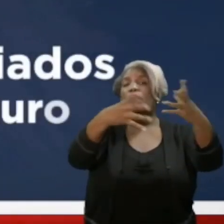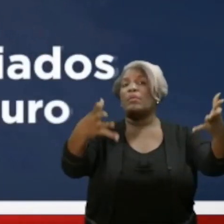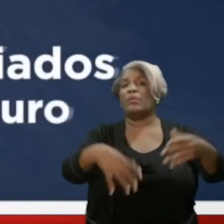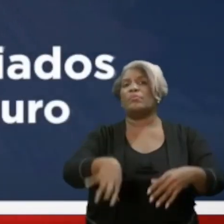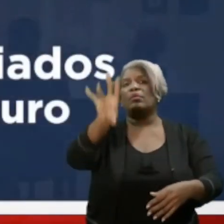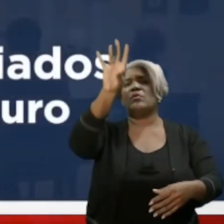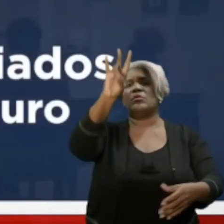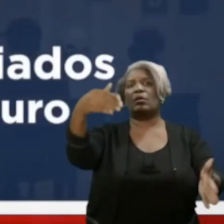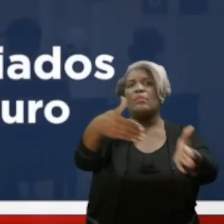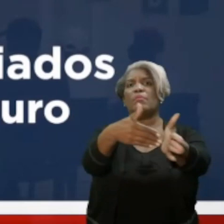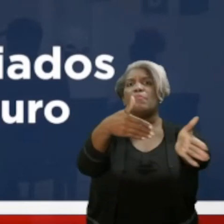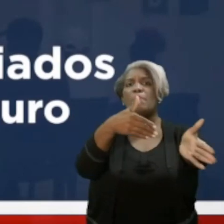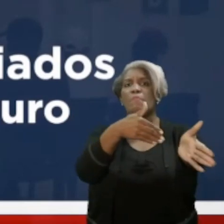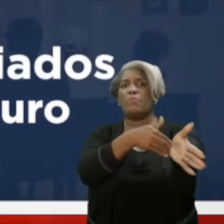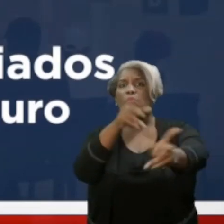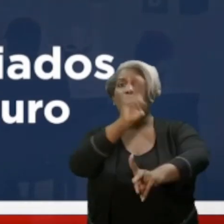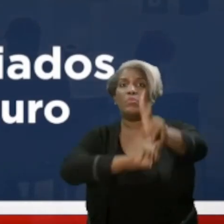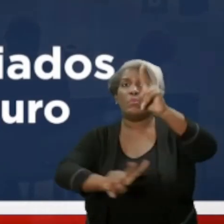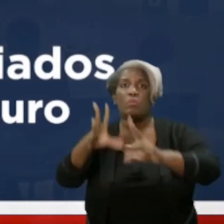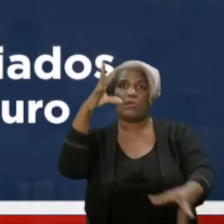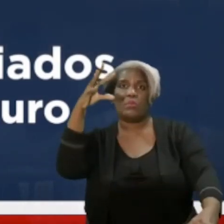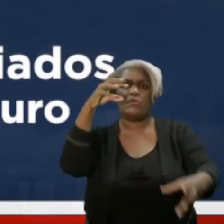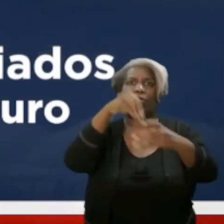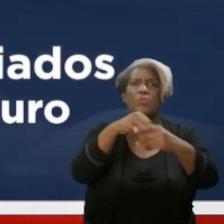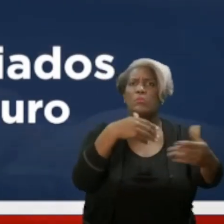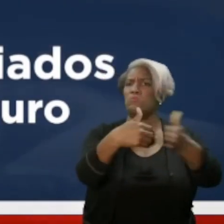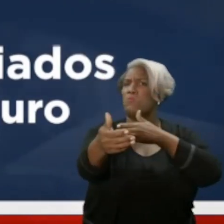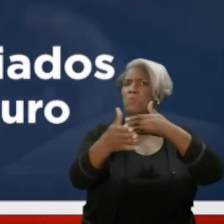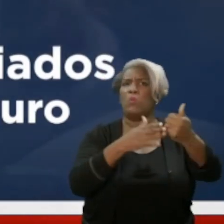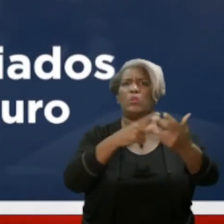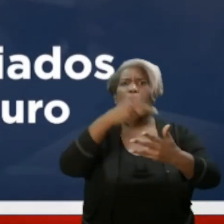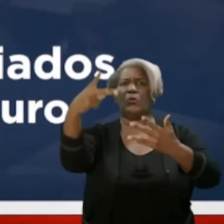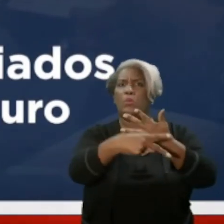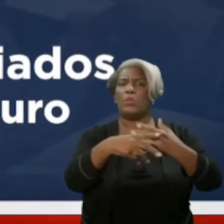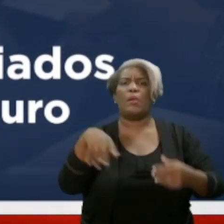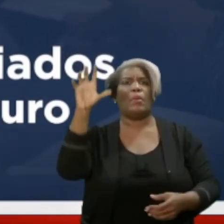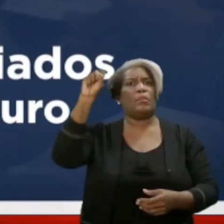con que cuesta ese seguro, sin importar el régimen.